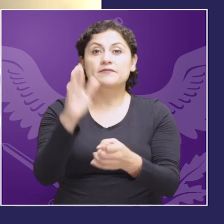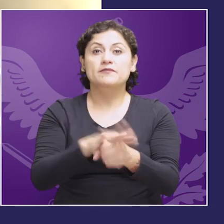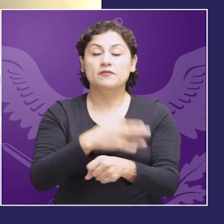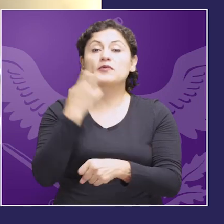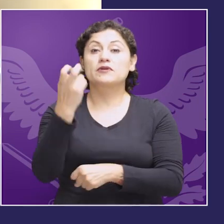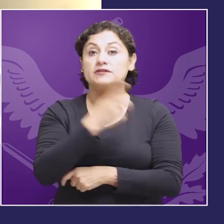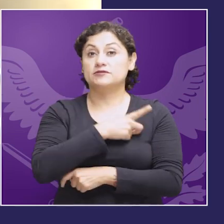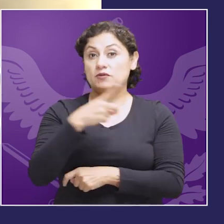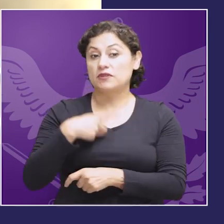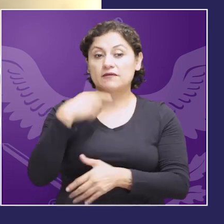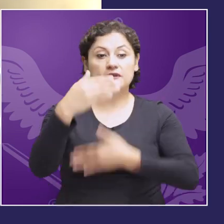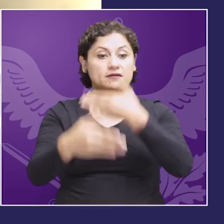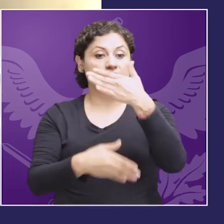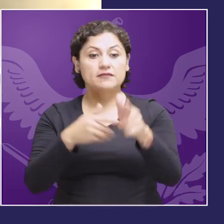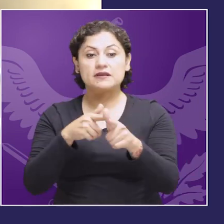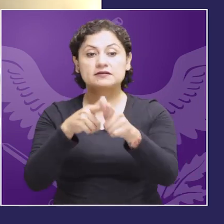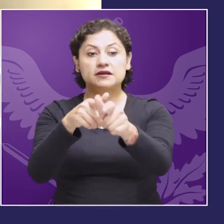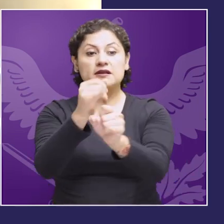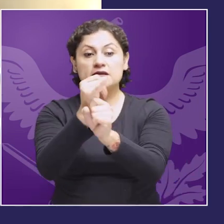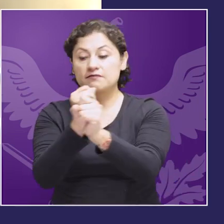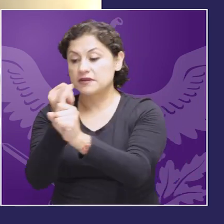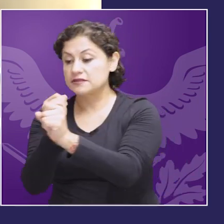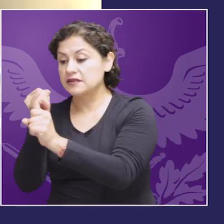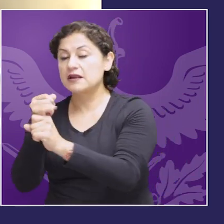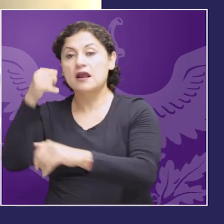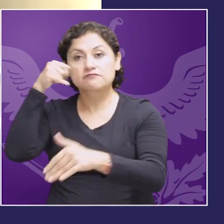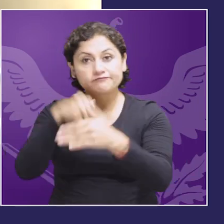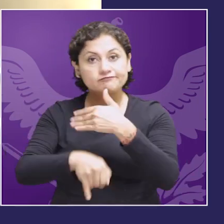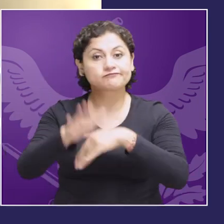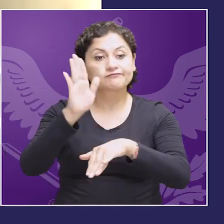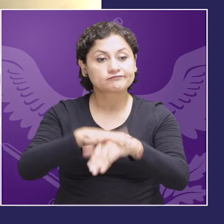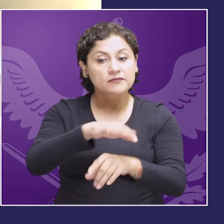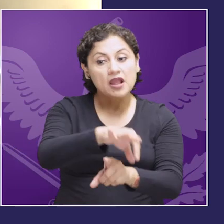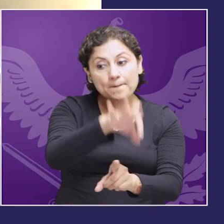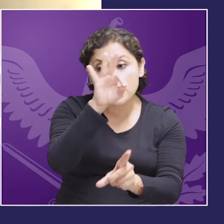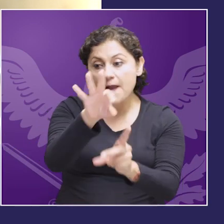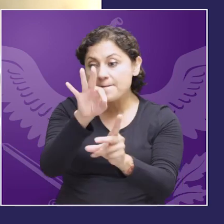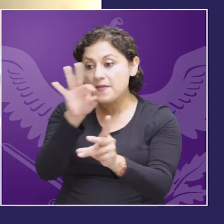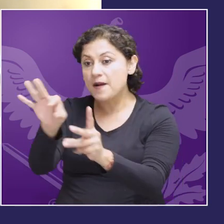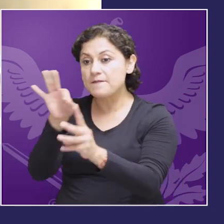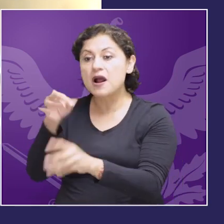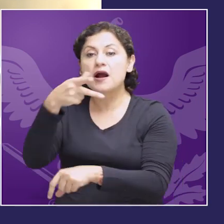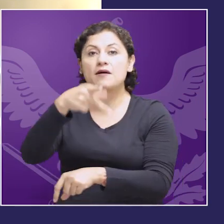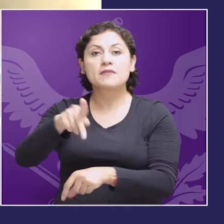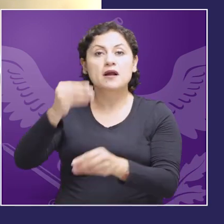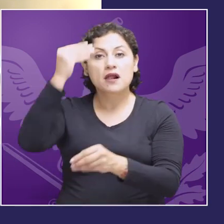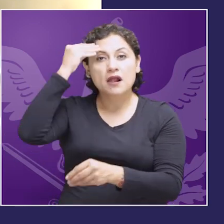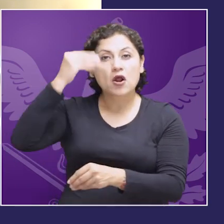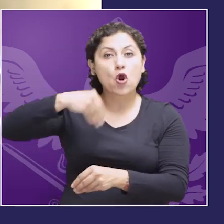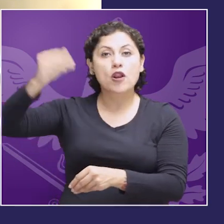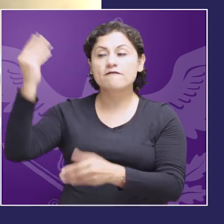por eso es tan importante seguir investigando y profundizando en cada uno de los temas, pero